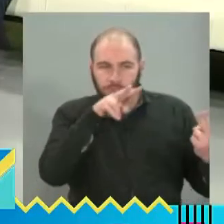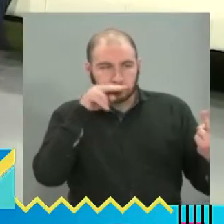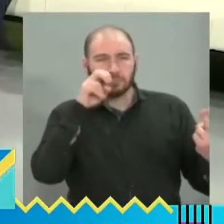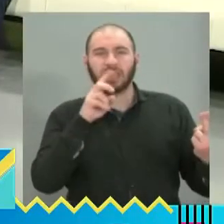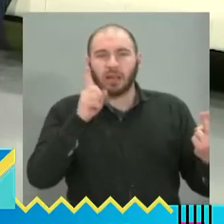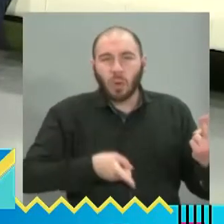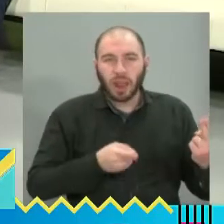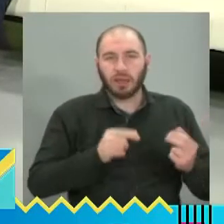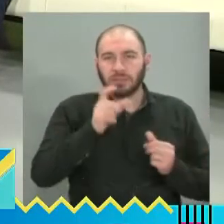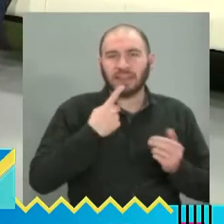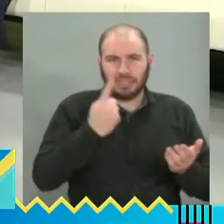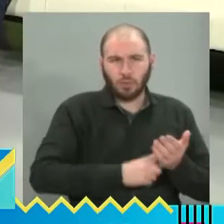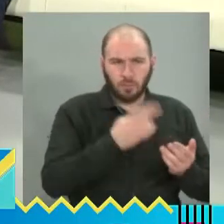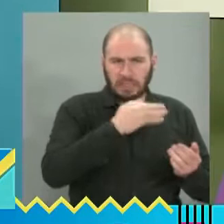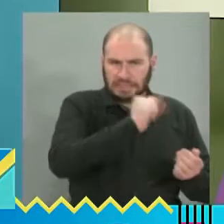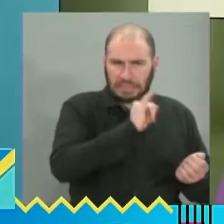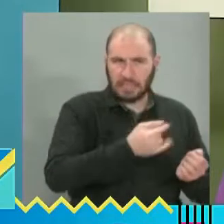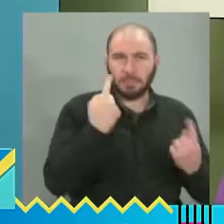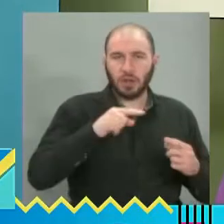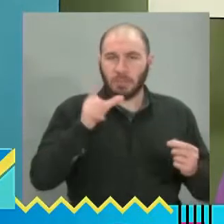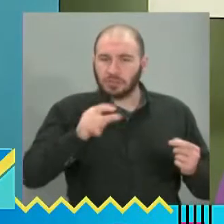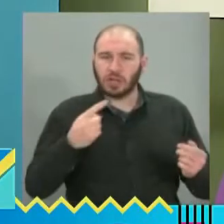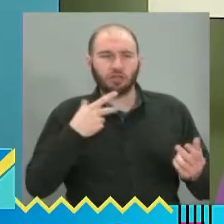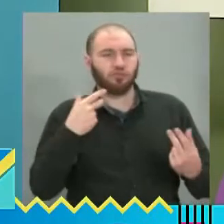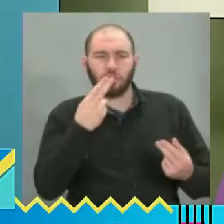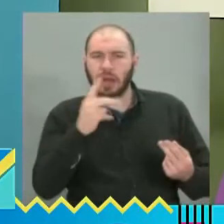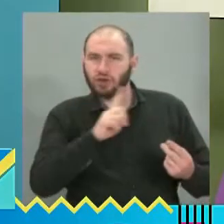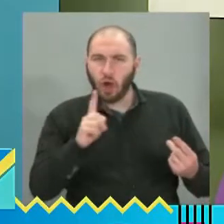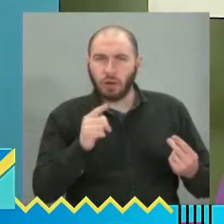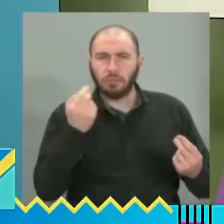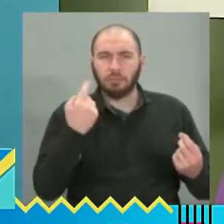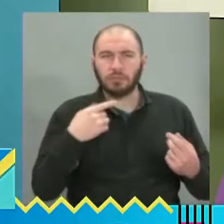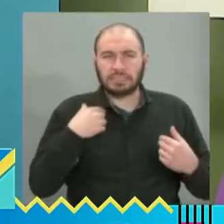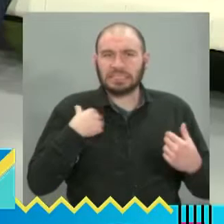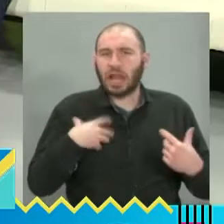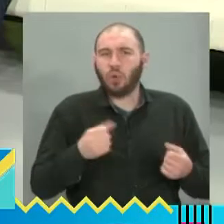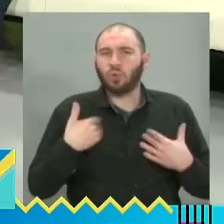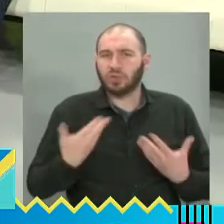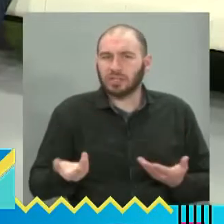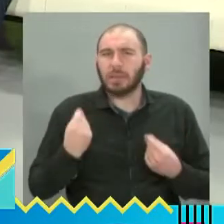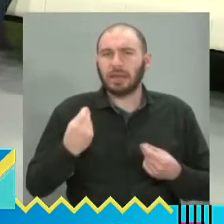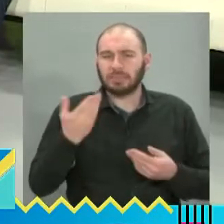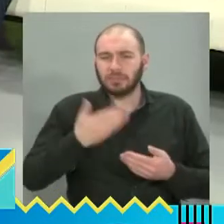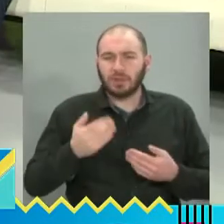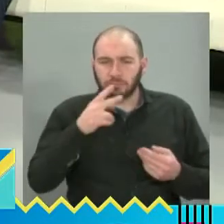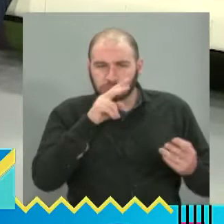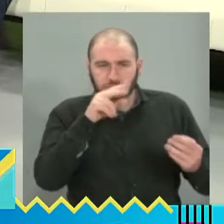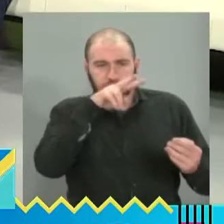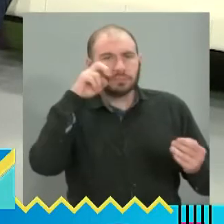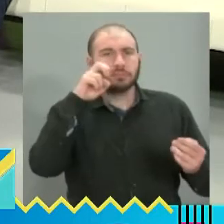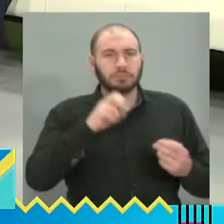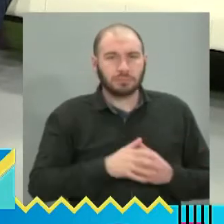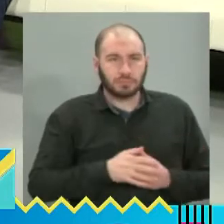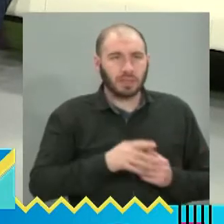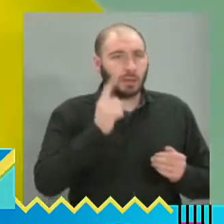hablado mucho de los que deciden fumar, pero ¿qué pasa con aquellos que no deciden fumar sobre su salud, ¿no? Sobre los fumadores pasivos. ¿Qué podemos decir?